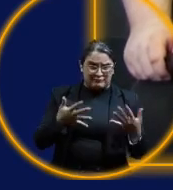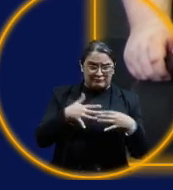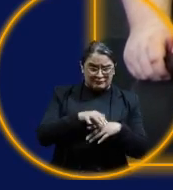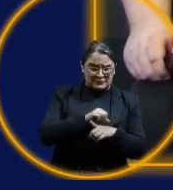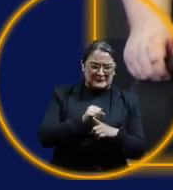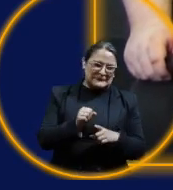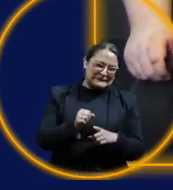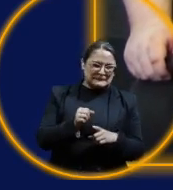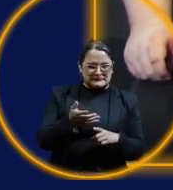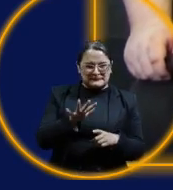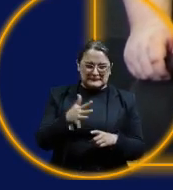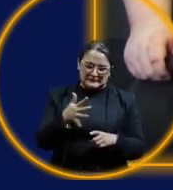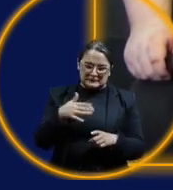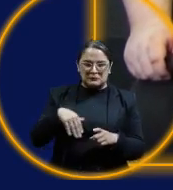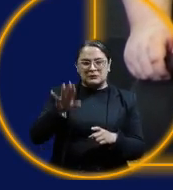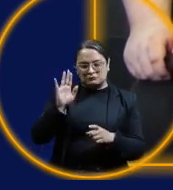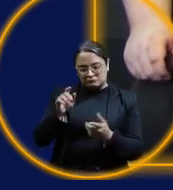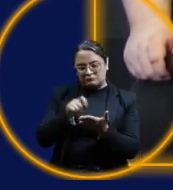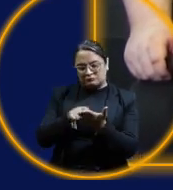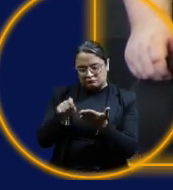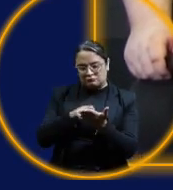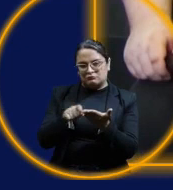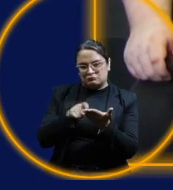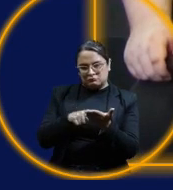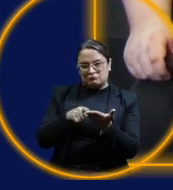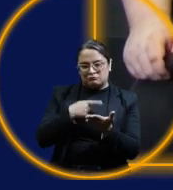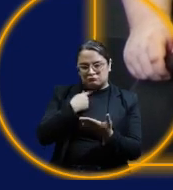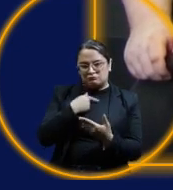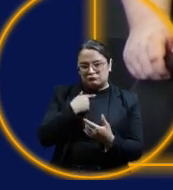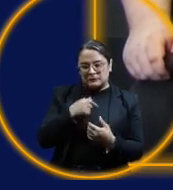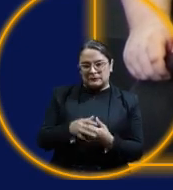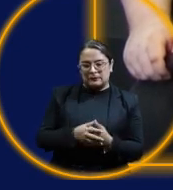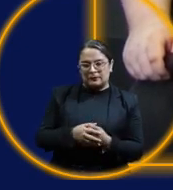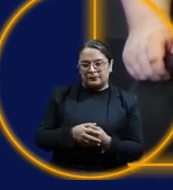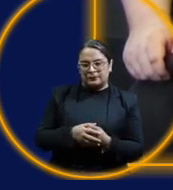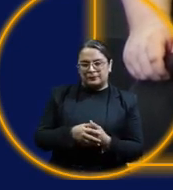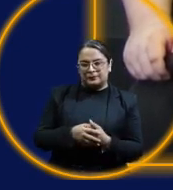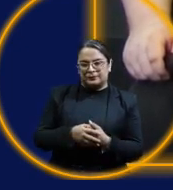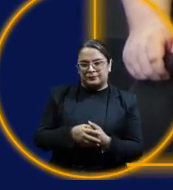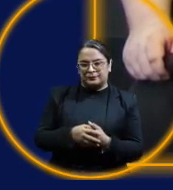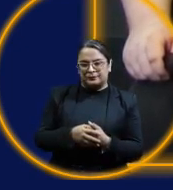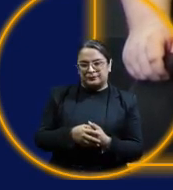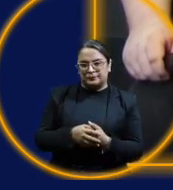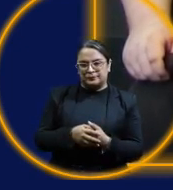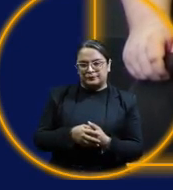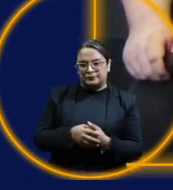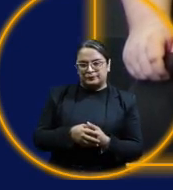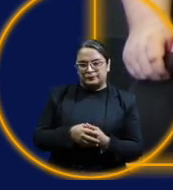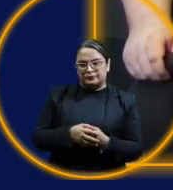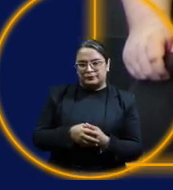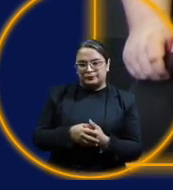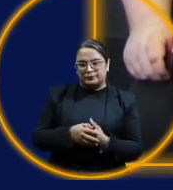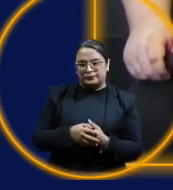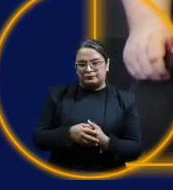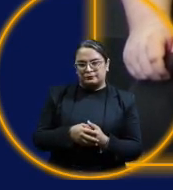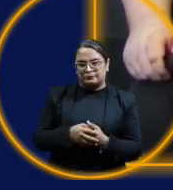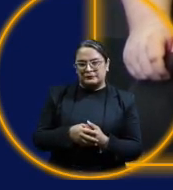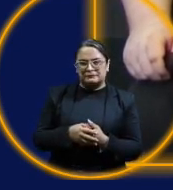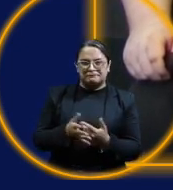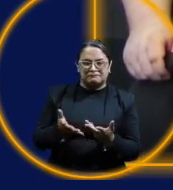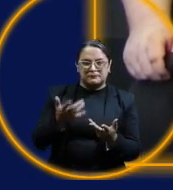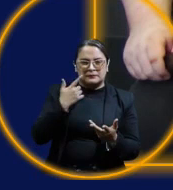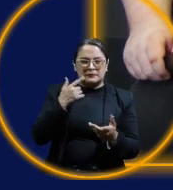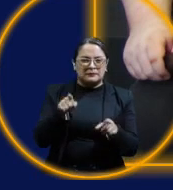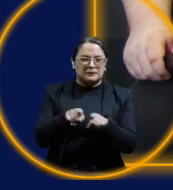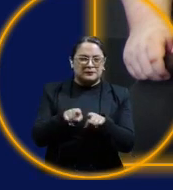sociales así pues que eso es como un Canon drum interesante una dilema o